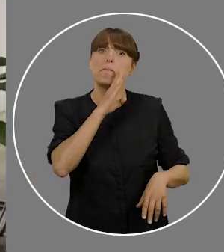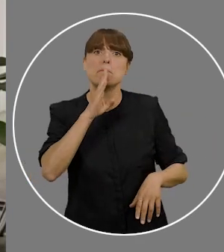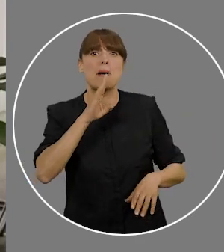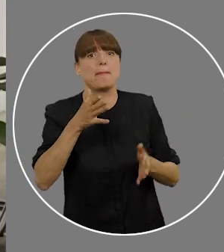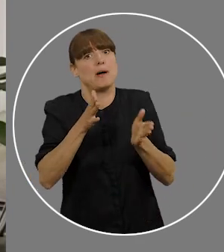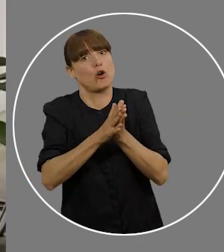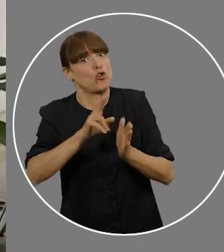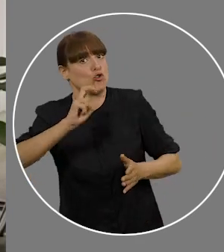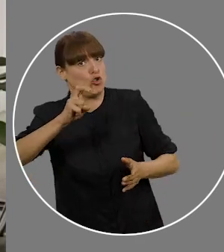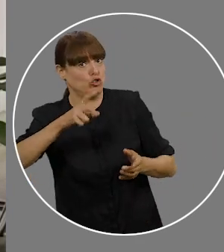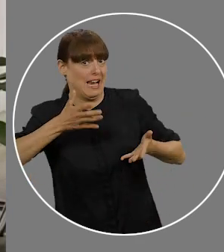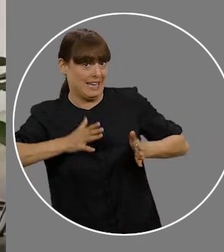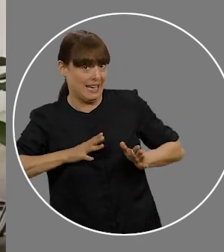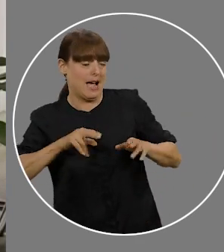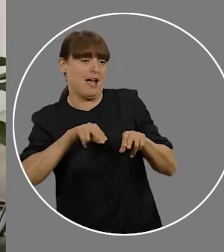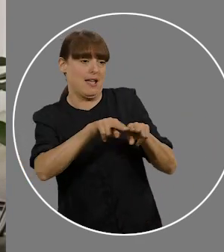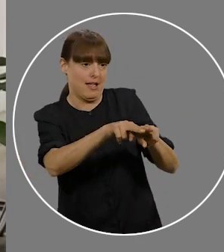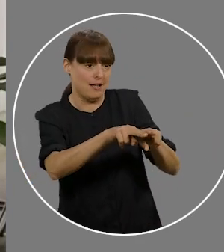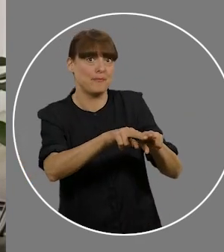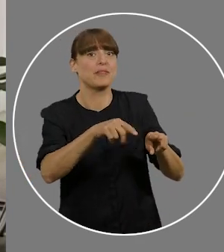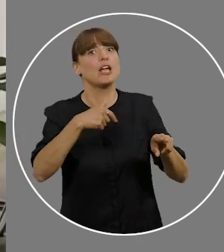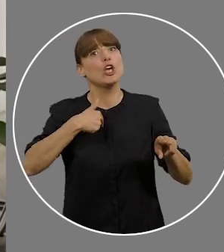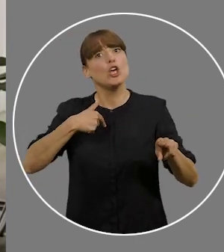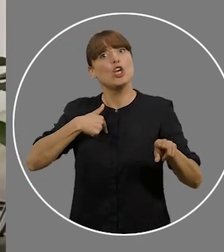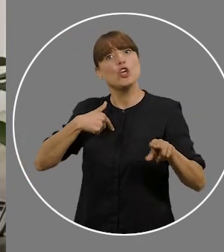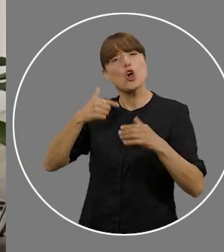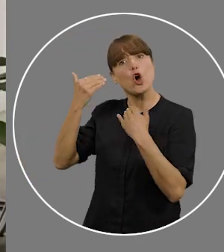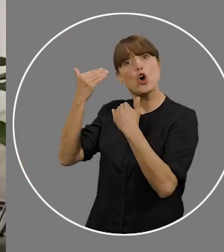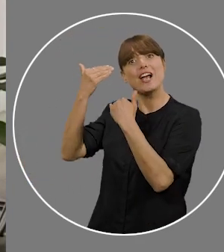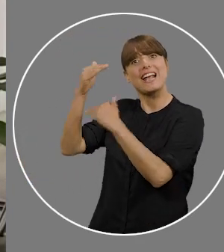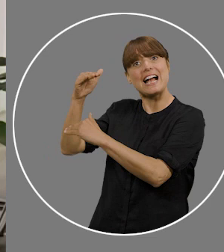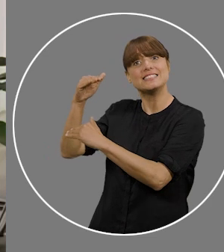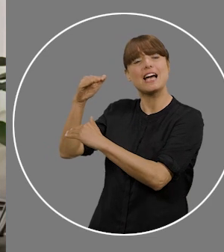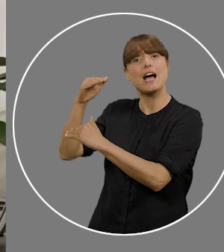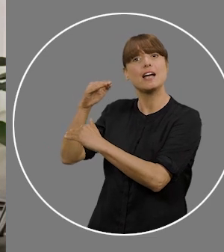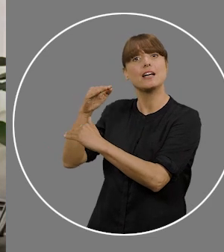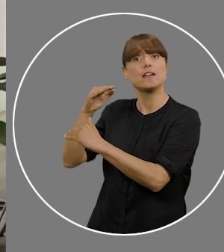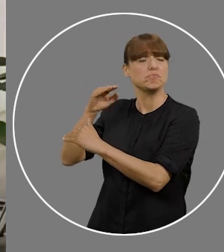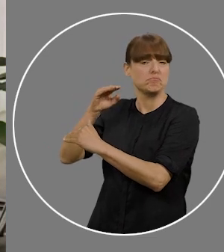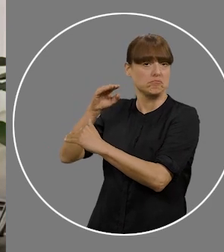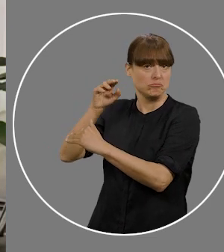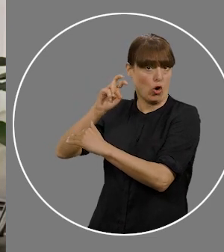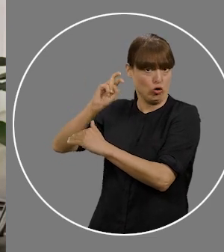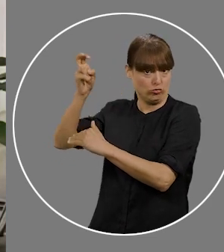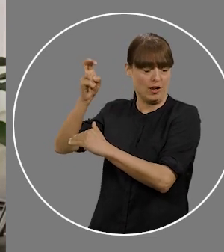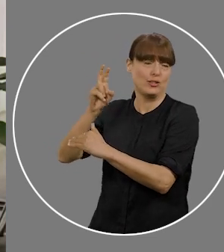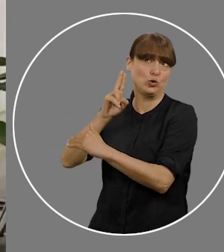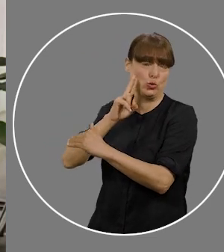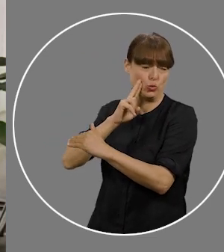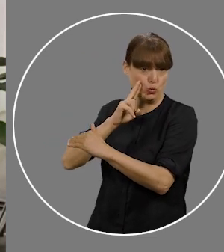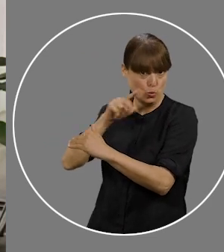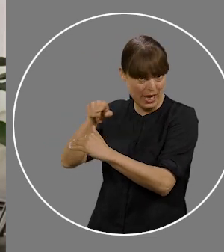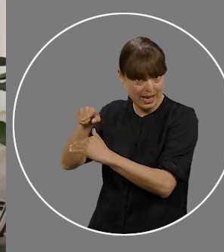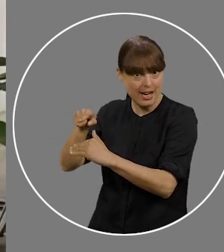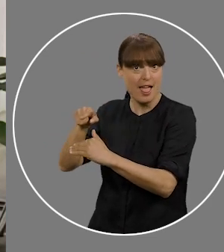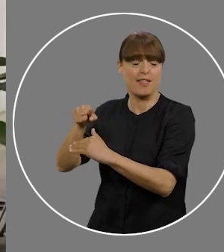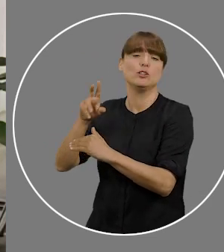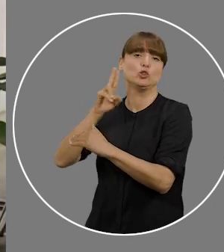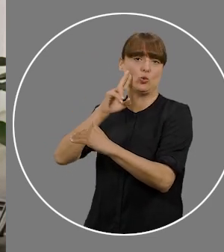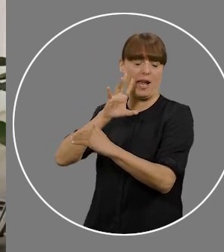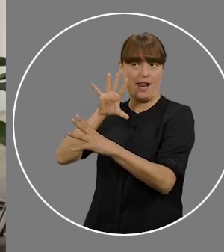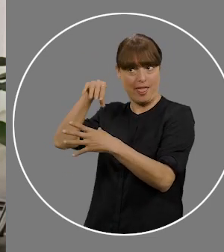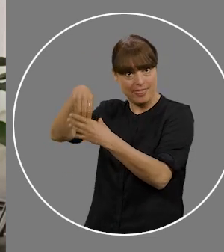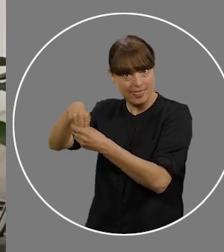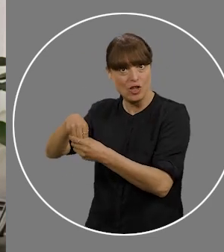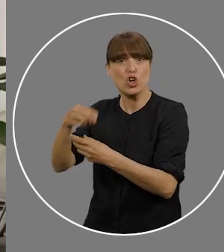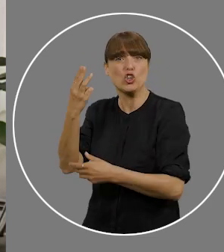otra cama. Y yo dormía con tres, casa de la suegra, tres chicas, dos hijas que ella tenía y yo, casa de la suegra